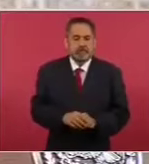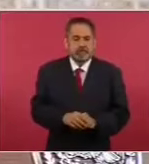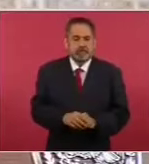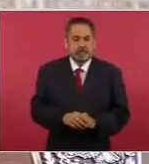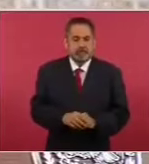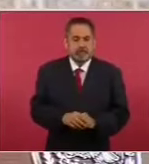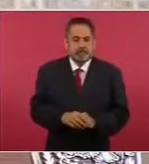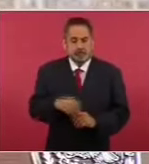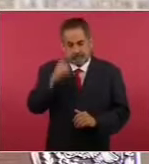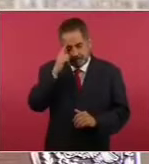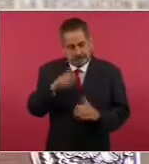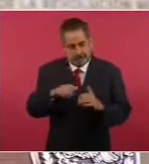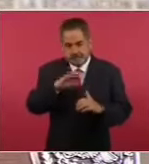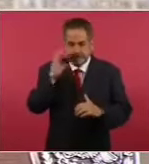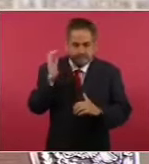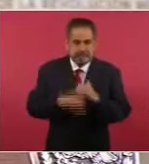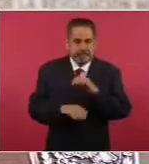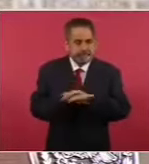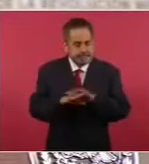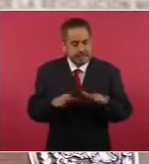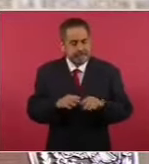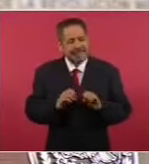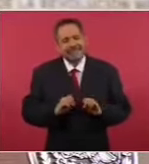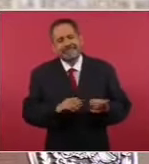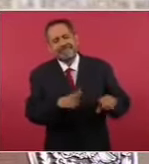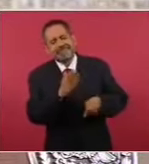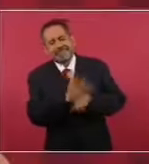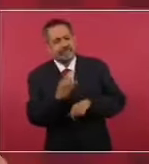a terminar con la impunidad.